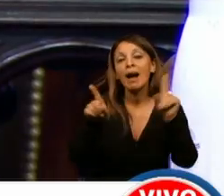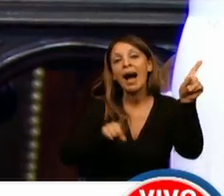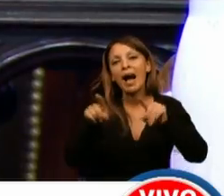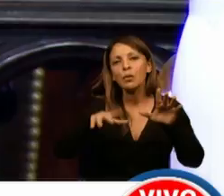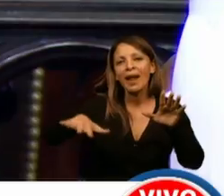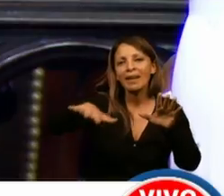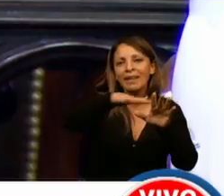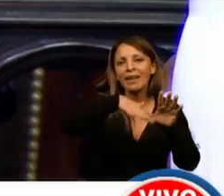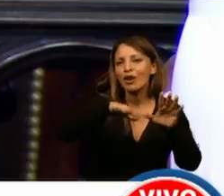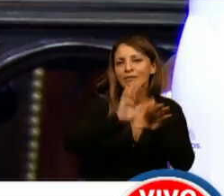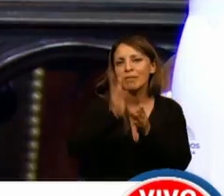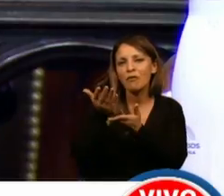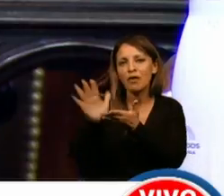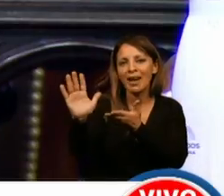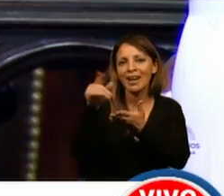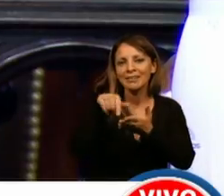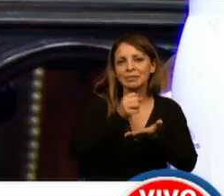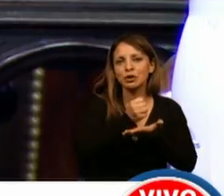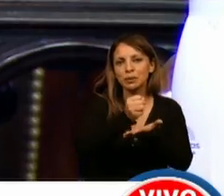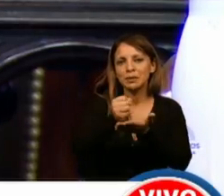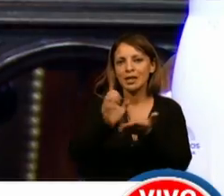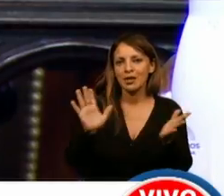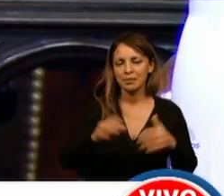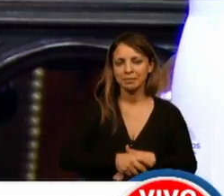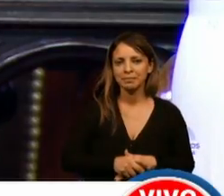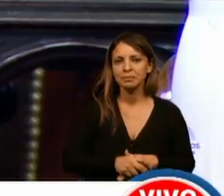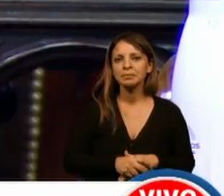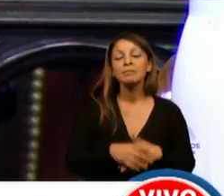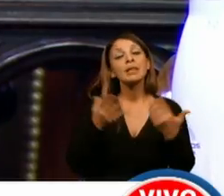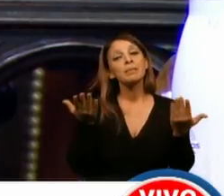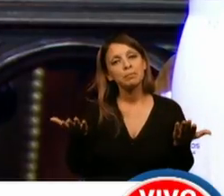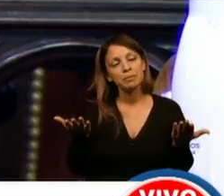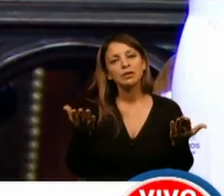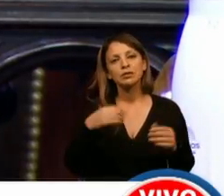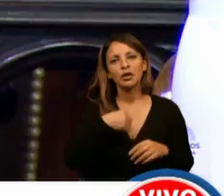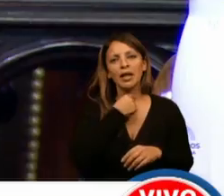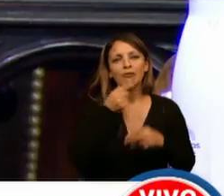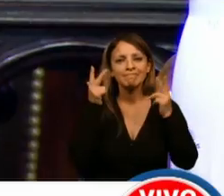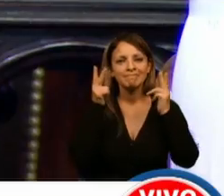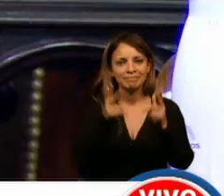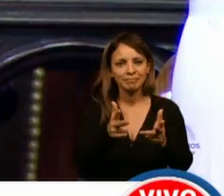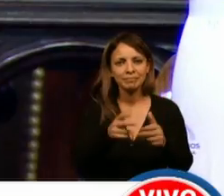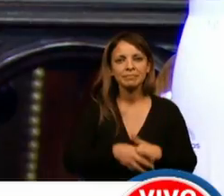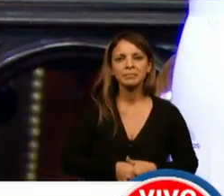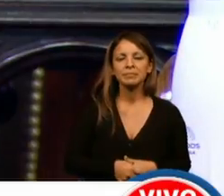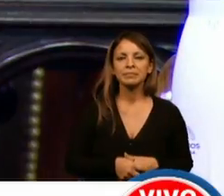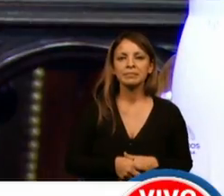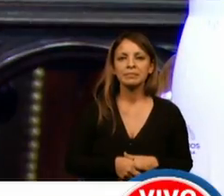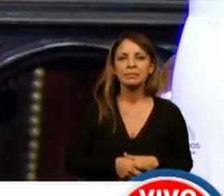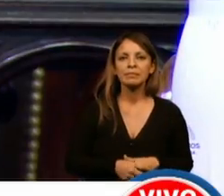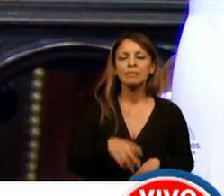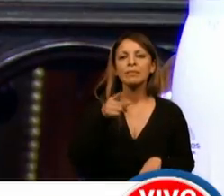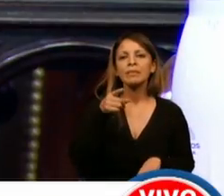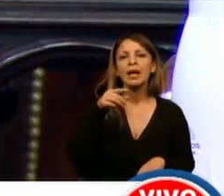afuera de este subsidio pero estamos aportes trabajando por eso quiero decirles que los